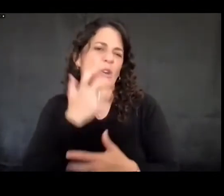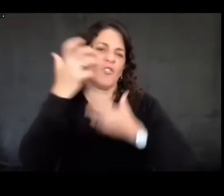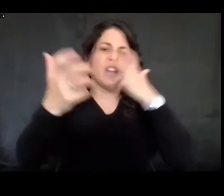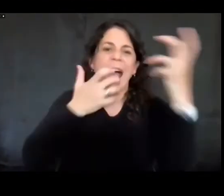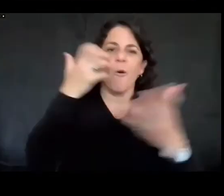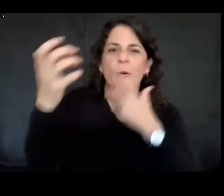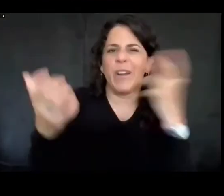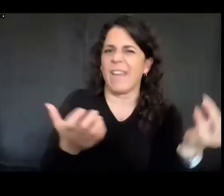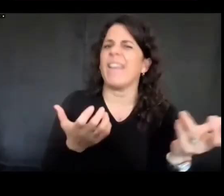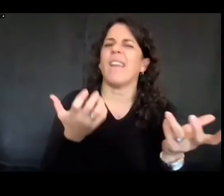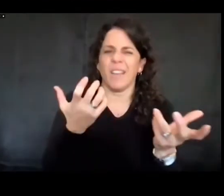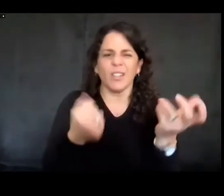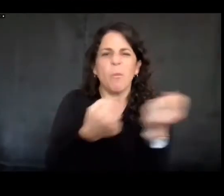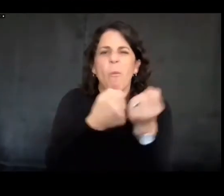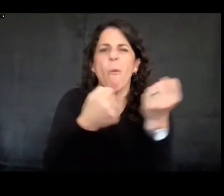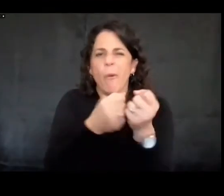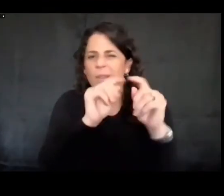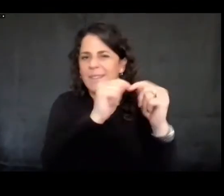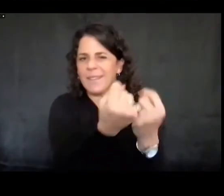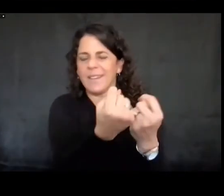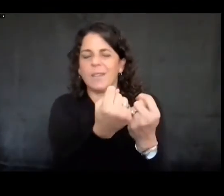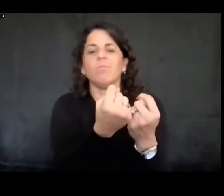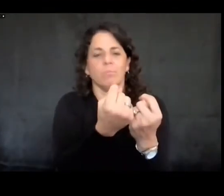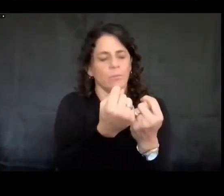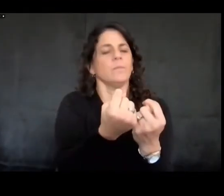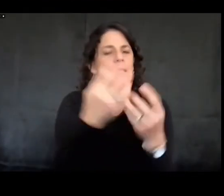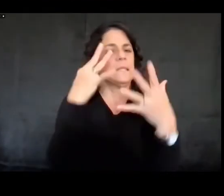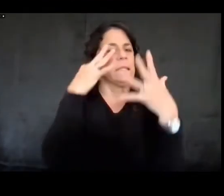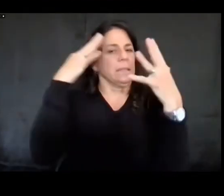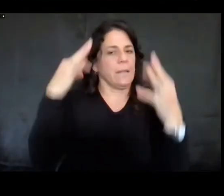equipo es absolutamente